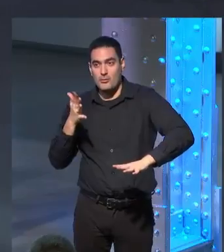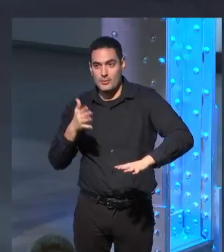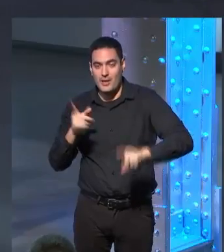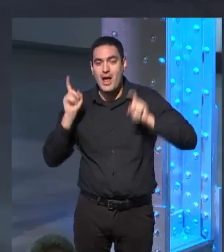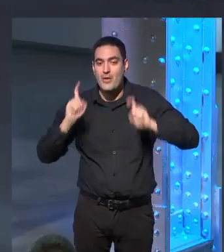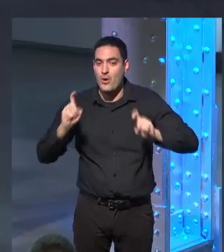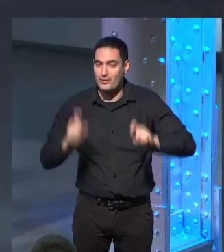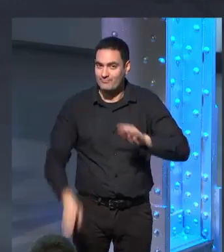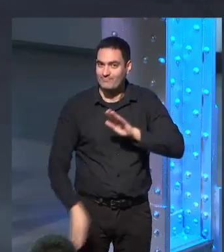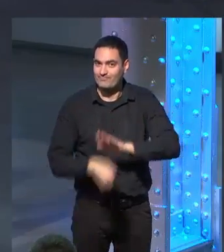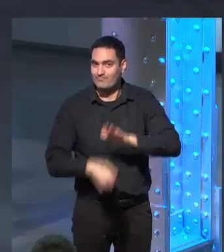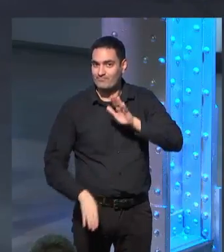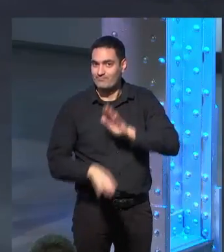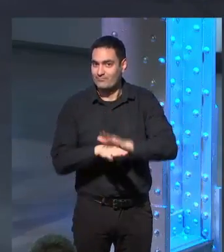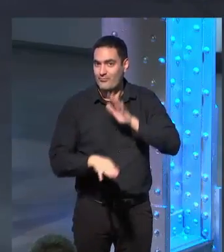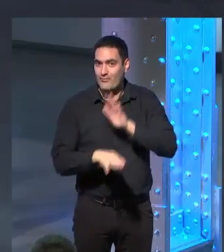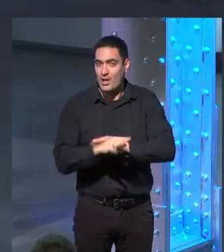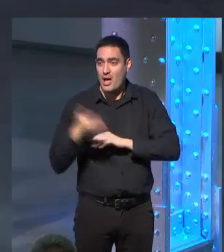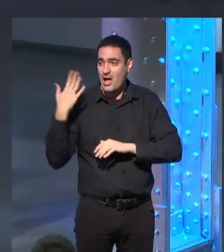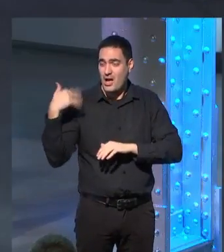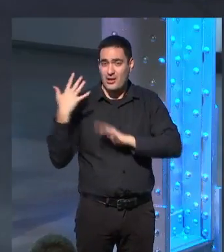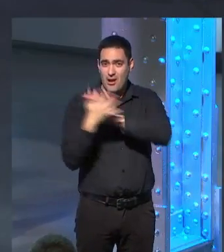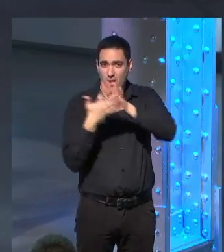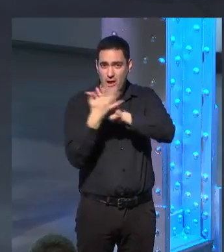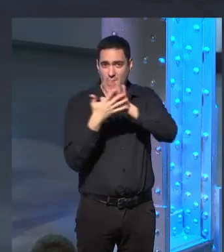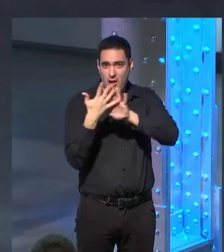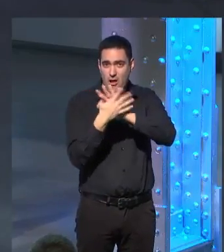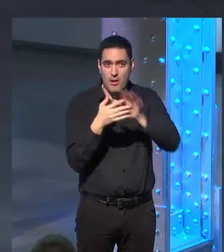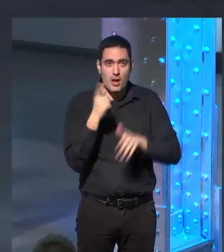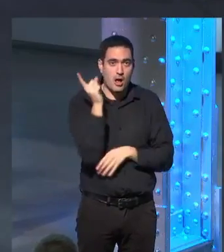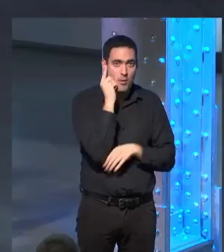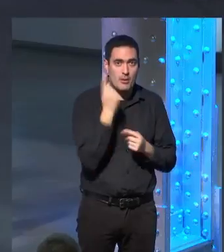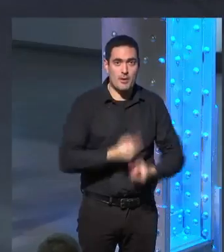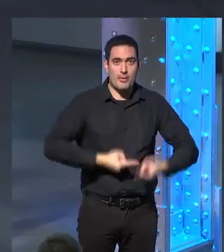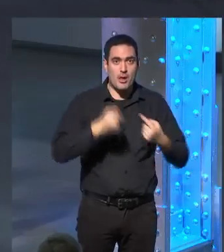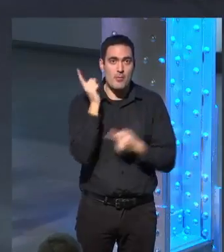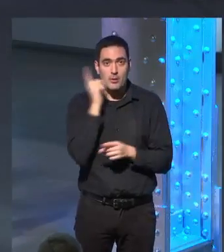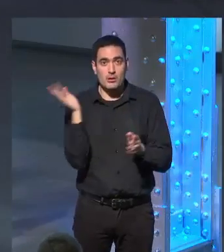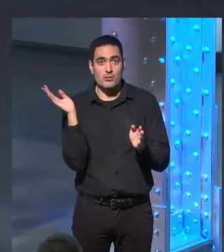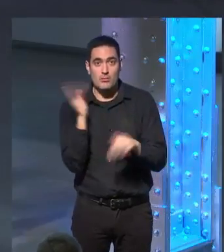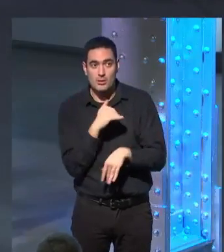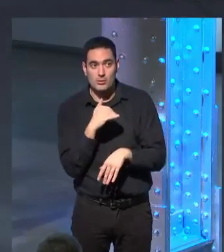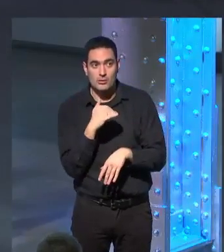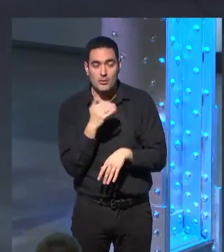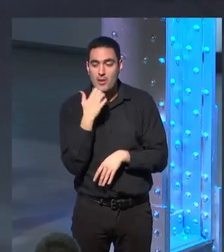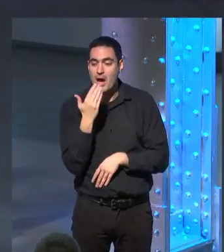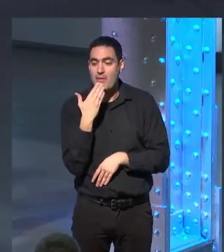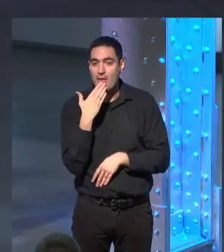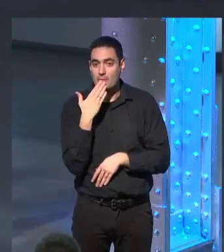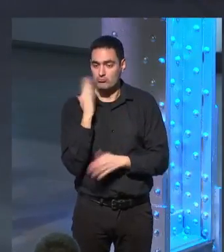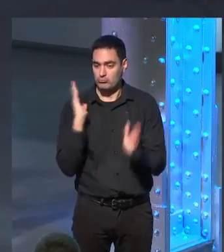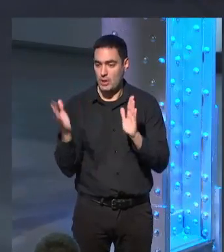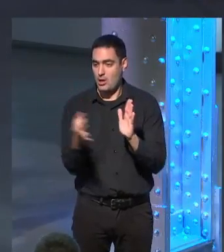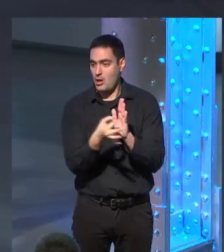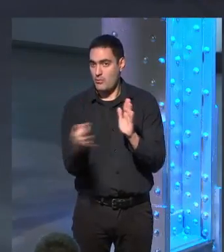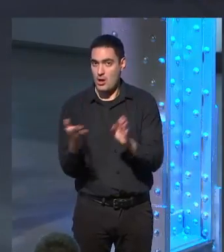educando. Entonces, cuando hablábamos un poco también de si el primer móvil o no el primer móvil, digo, antes de pensar en qué edad es la adecuada o cómo